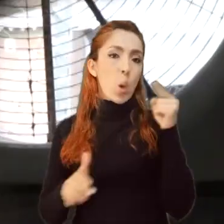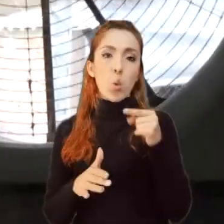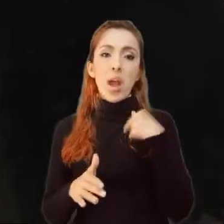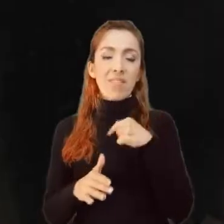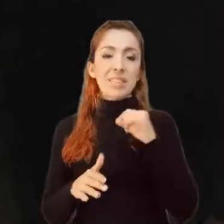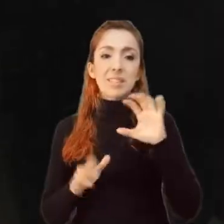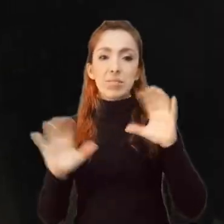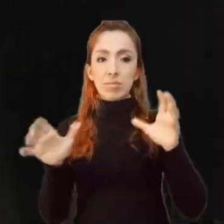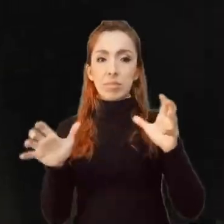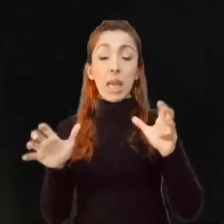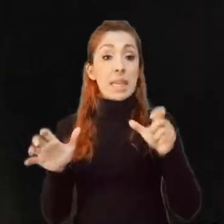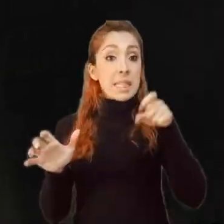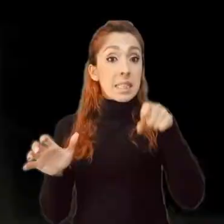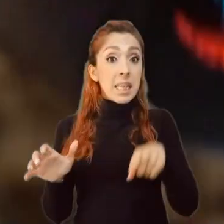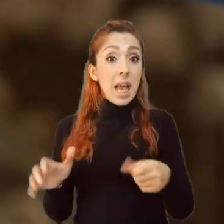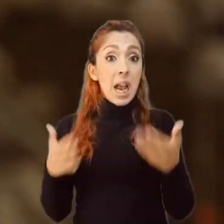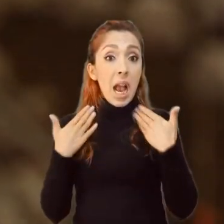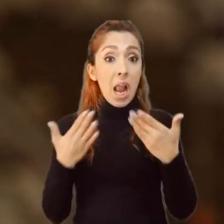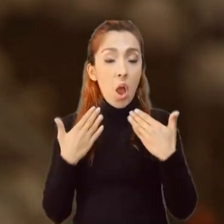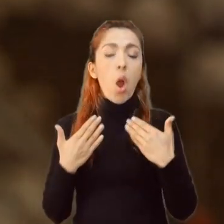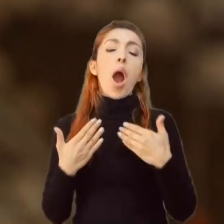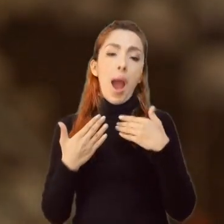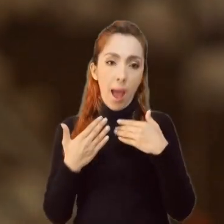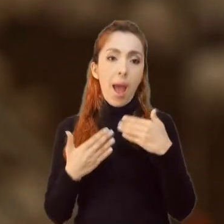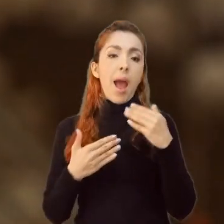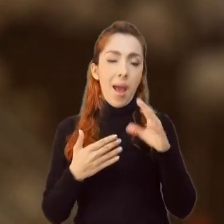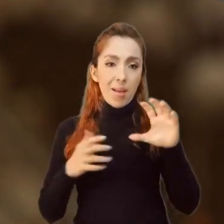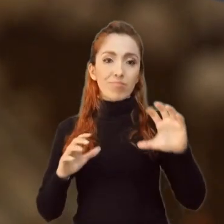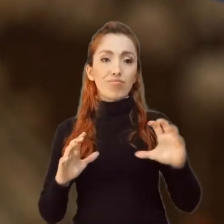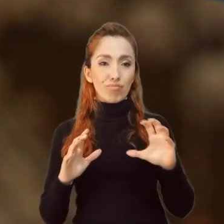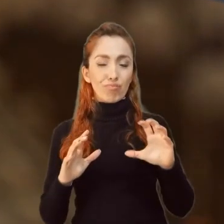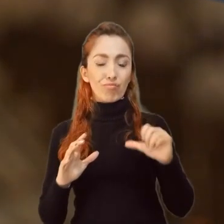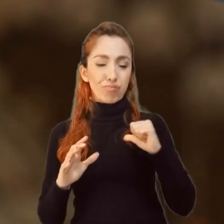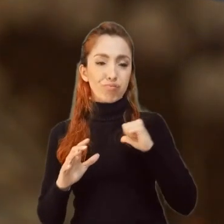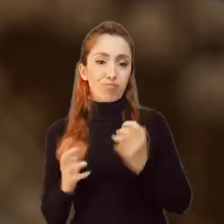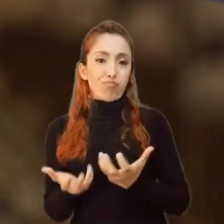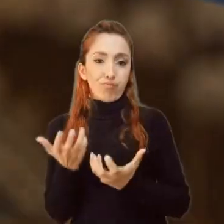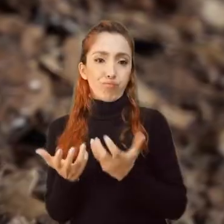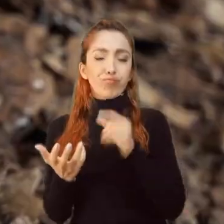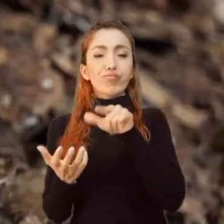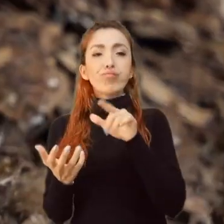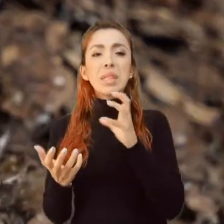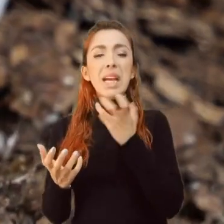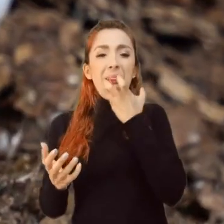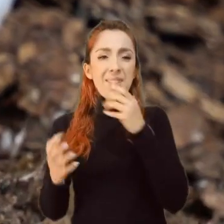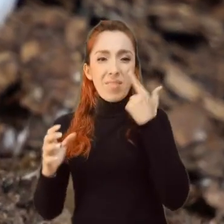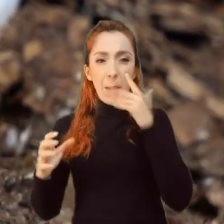se abre la ventilación, si necesita calor, se prenden las criadoras.